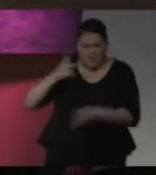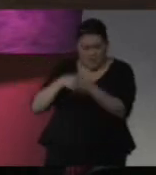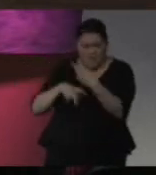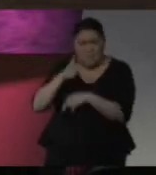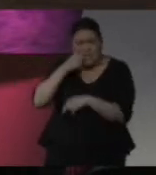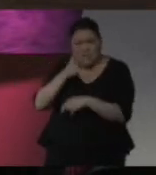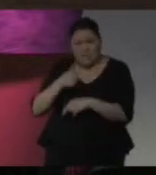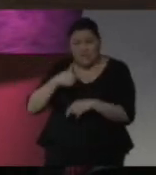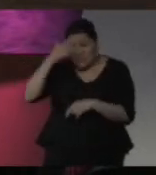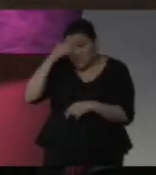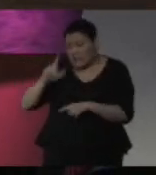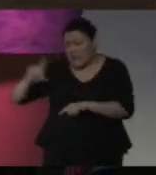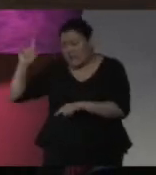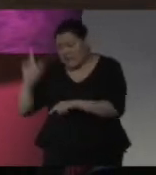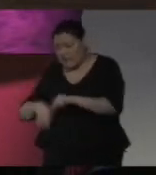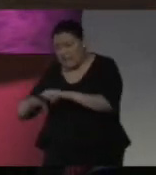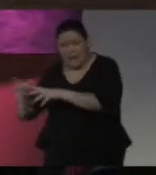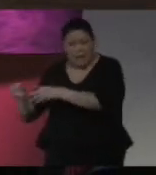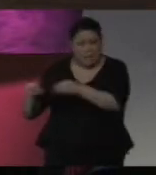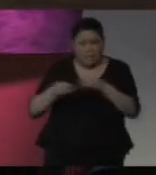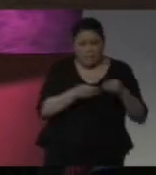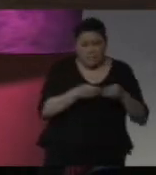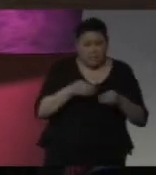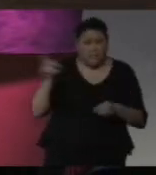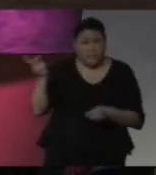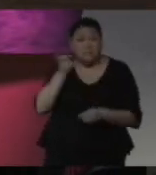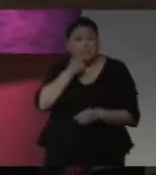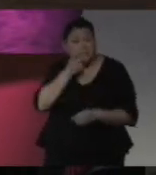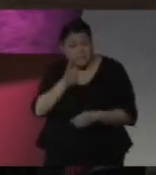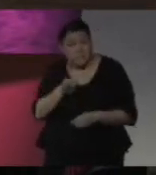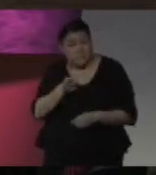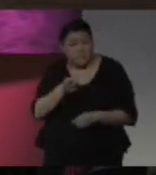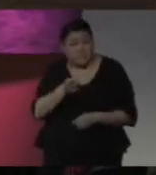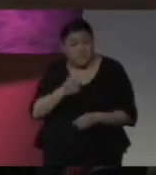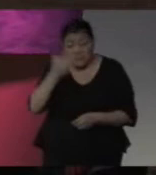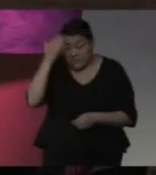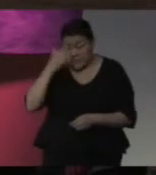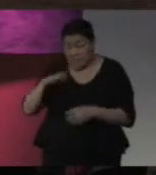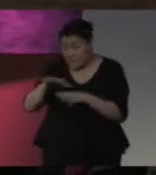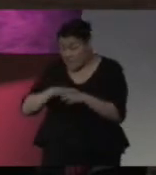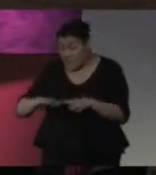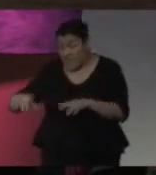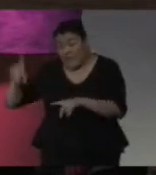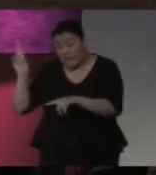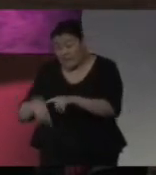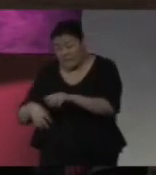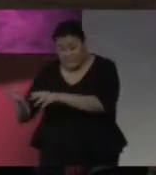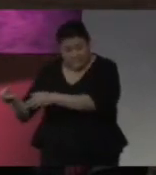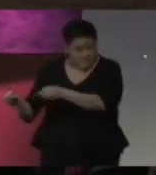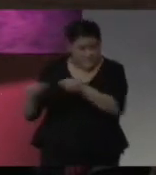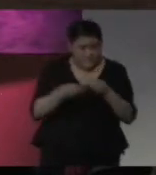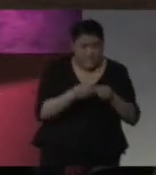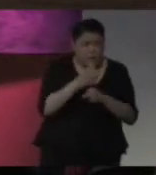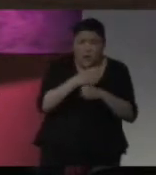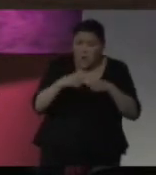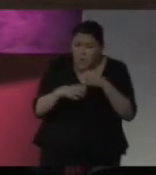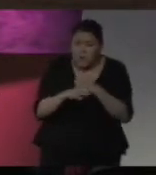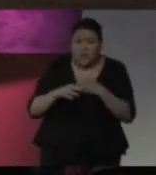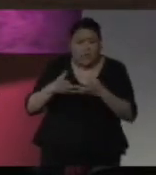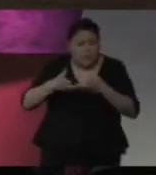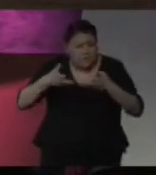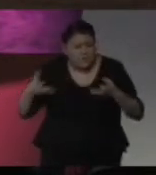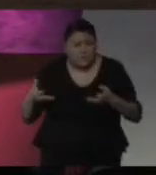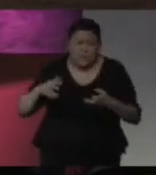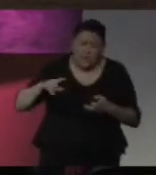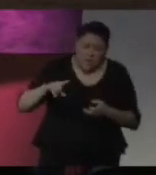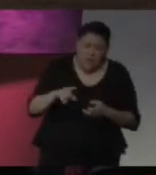en su multiplicidad, despojo múltiple, dice ella, pues al mismo tiempo que se despoja un bien común, también se busca desagregar las